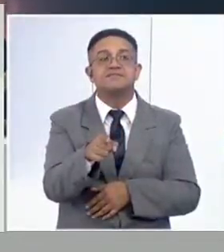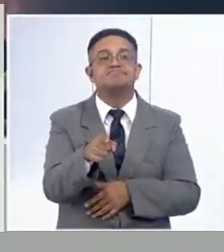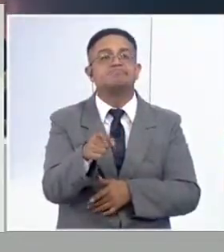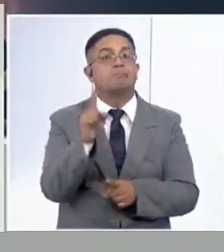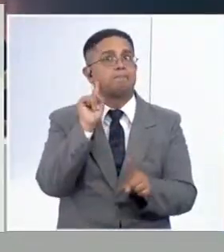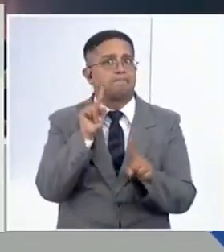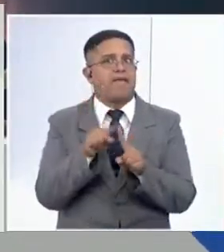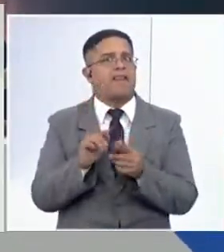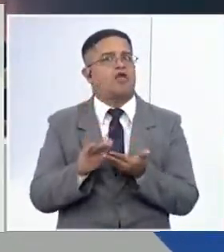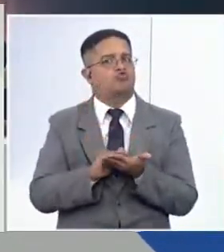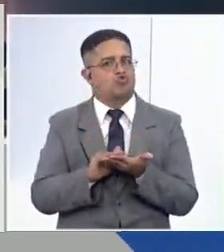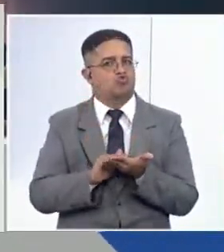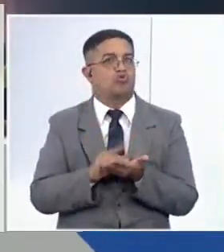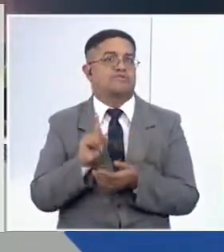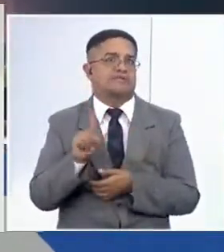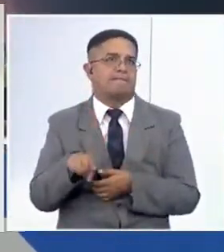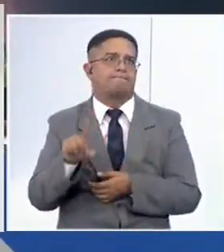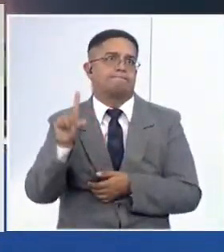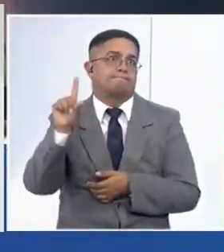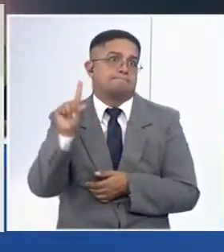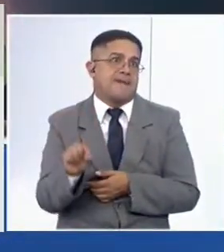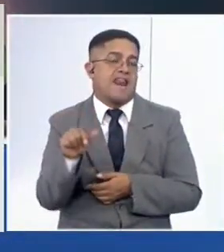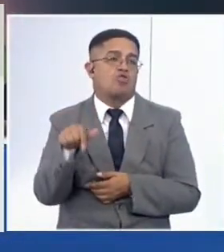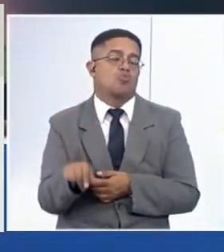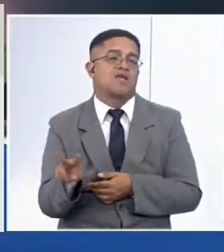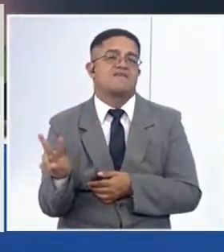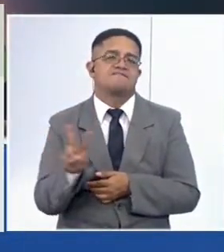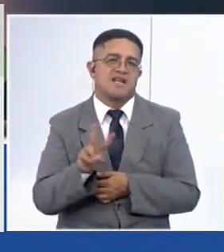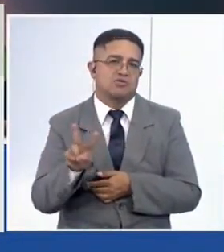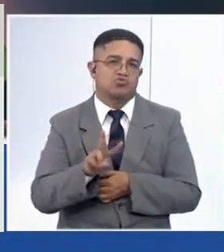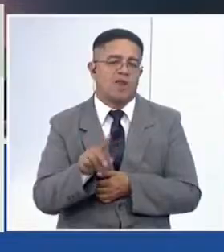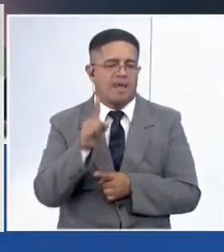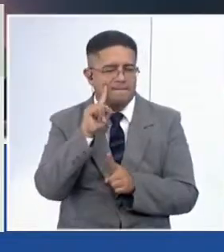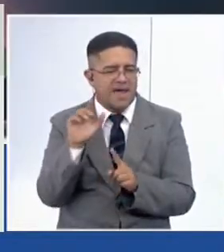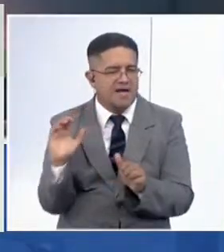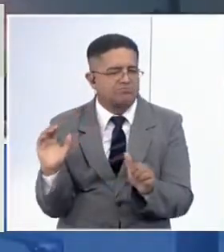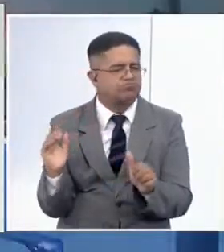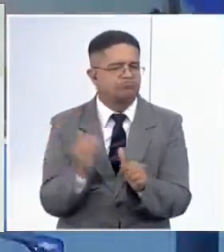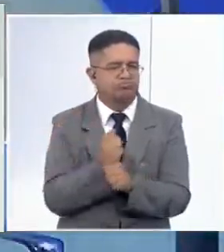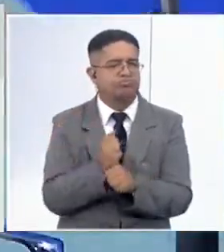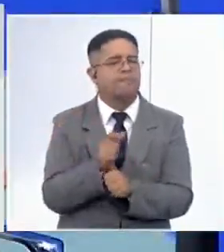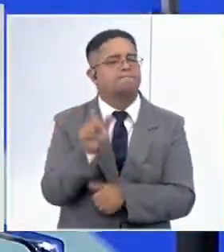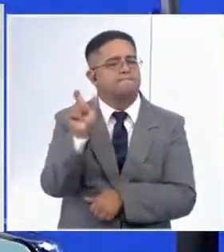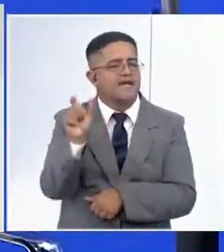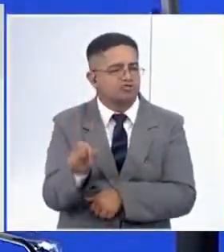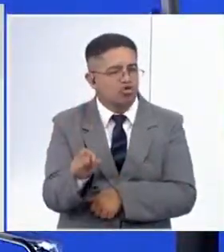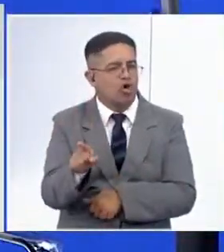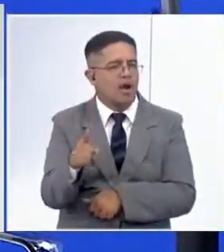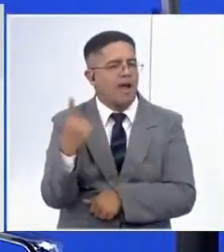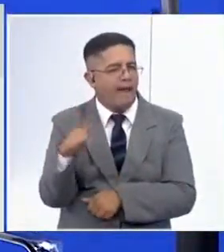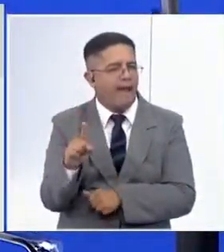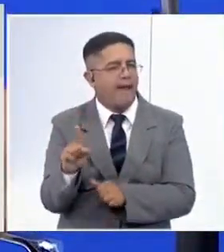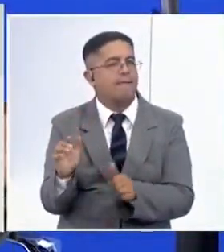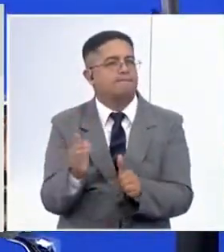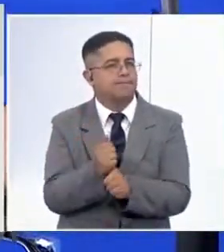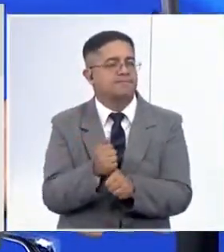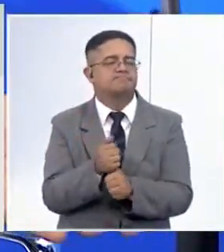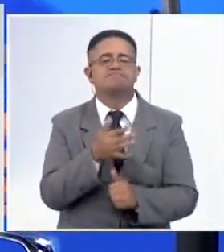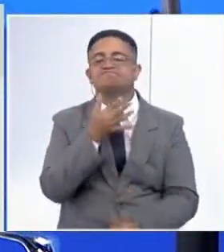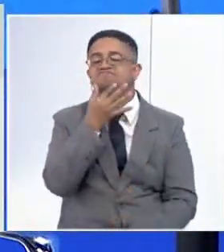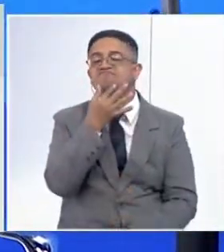ambulatoria, económica, incluso hoy por hoy en Venezuela, para poder darnos cuenta si el paciente tiene este tipo de patología, es muy